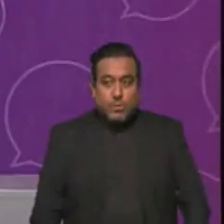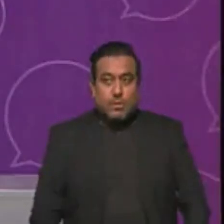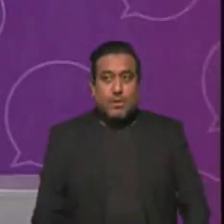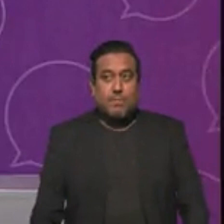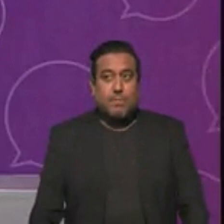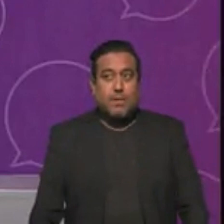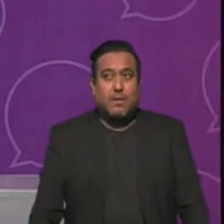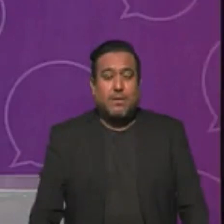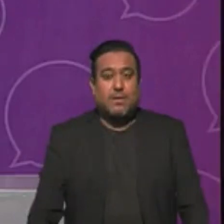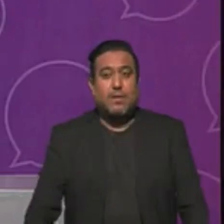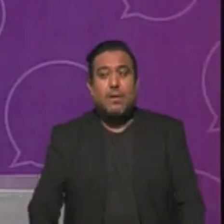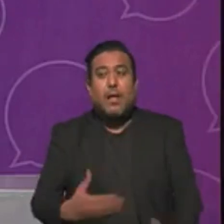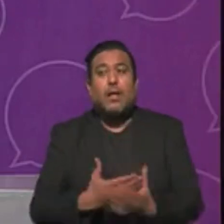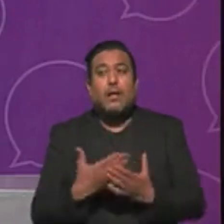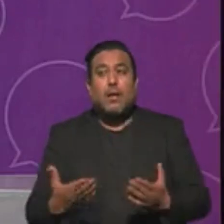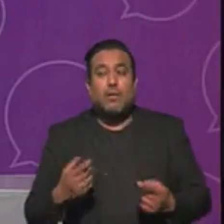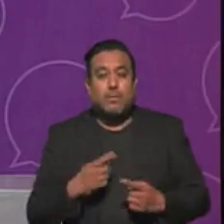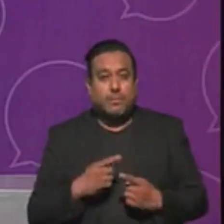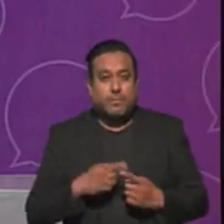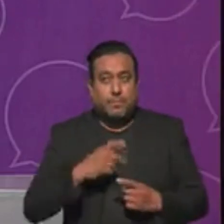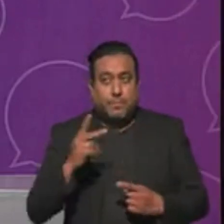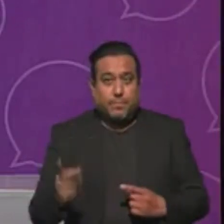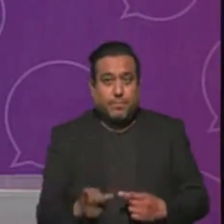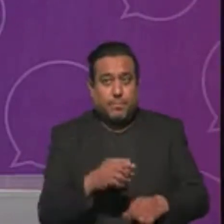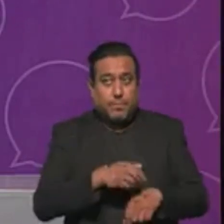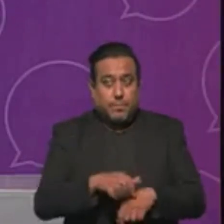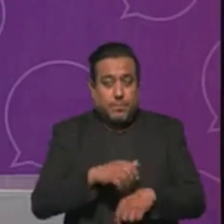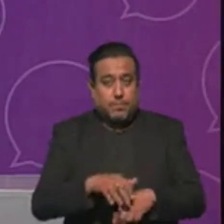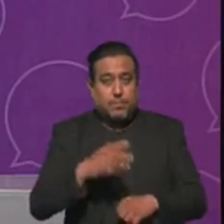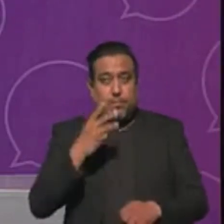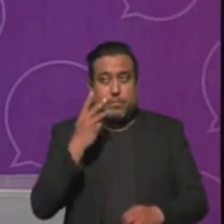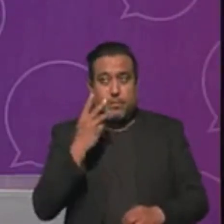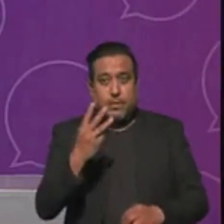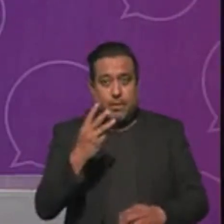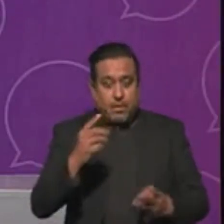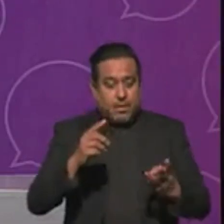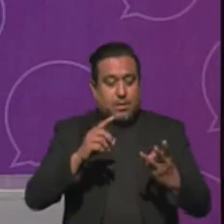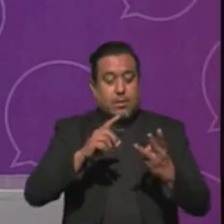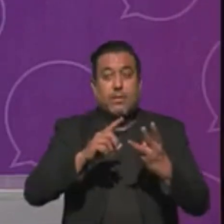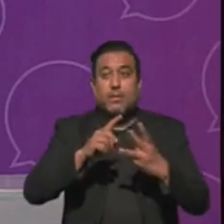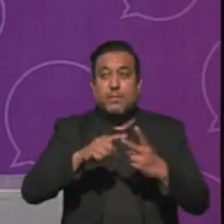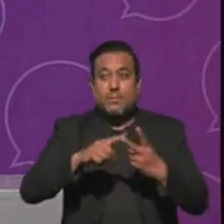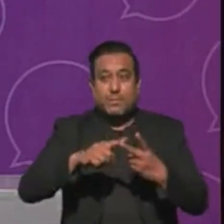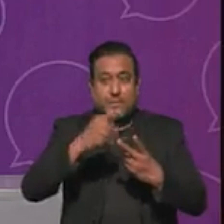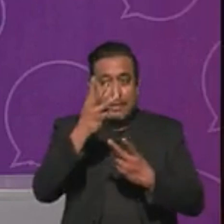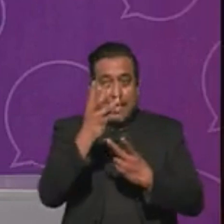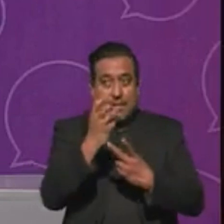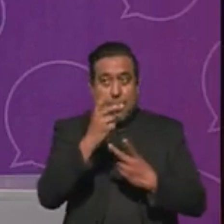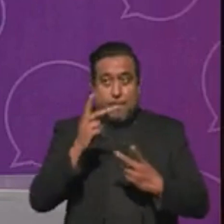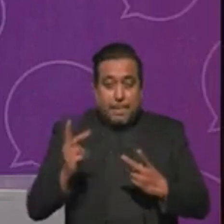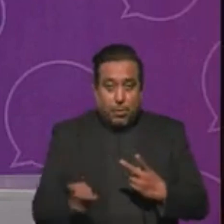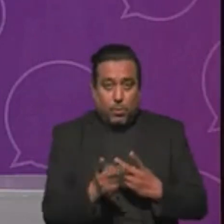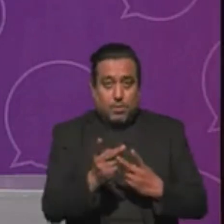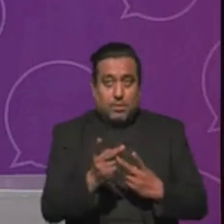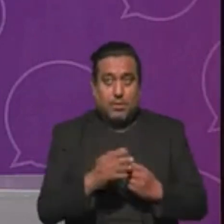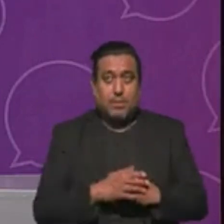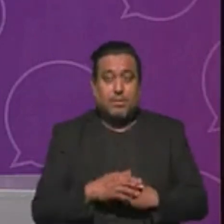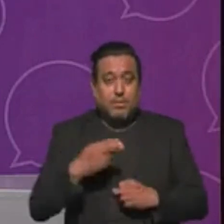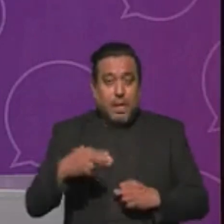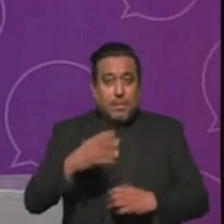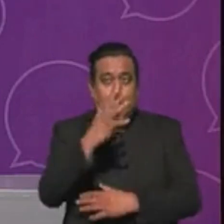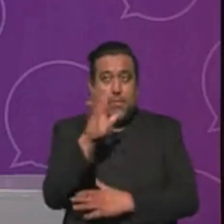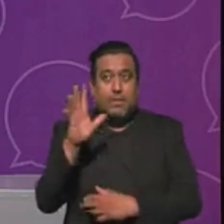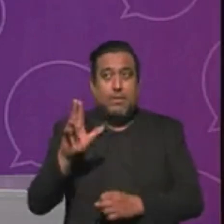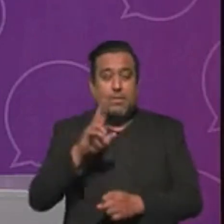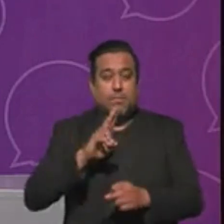amable candidato ahora vamos con la pregunta número tres de este segundo segmento donde el tema es medio ambiente